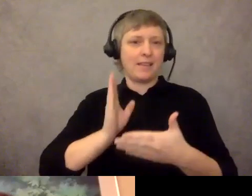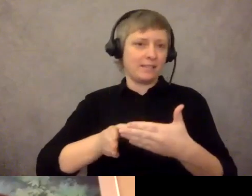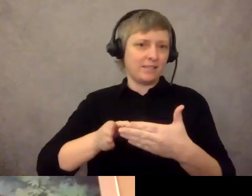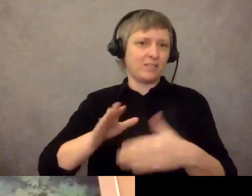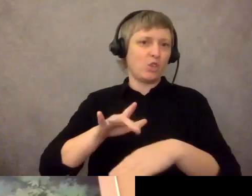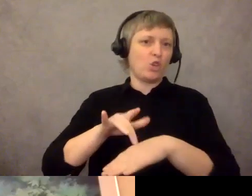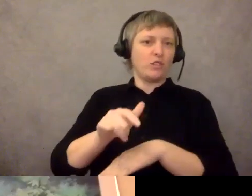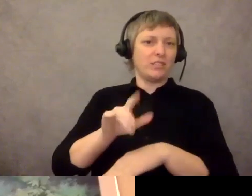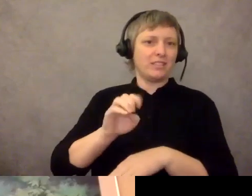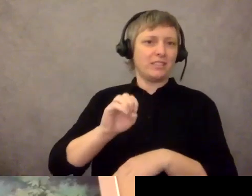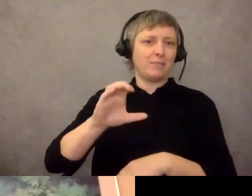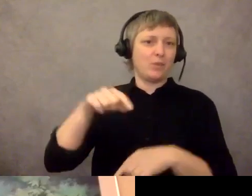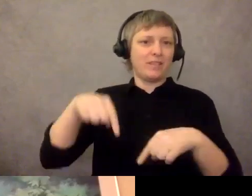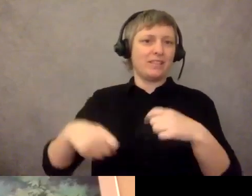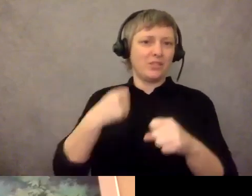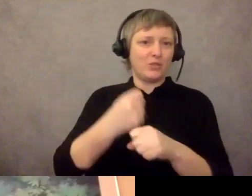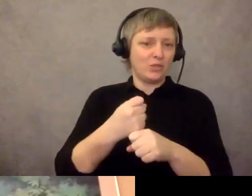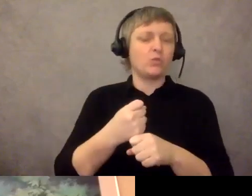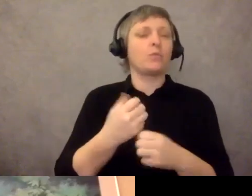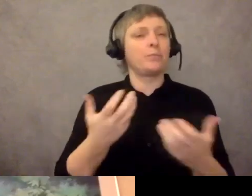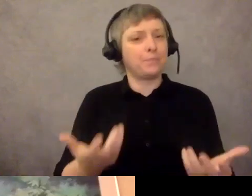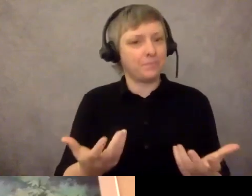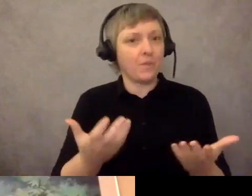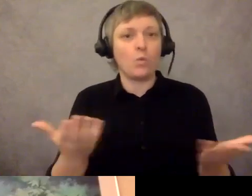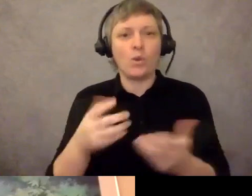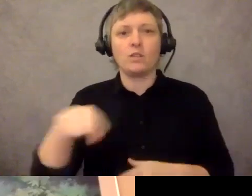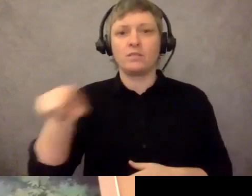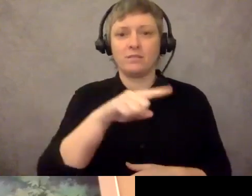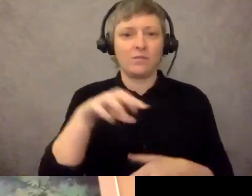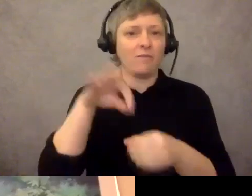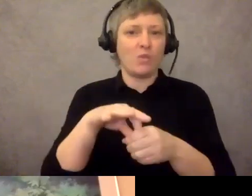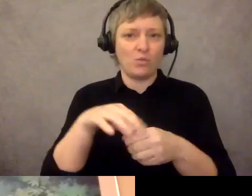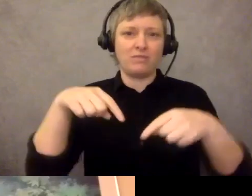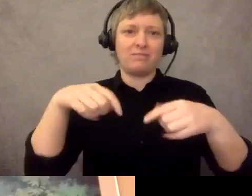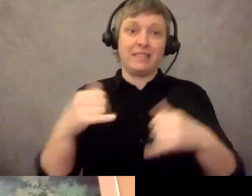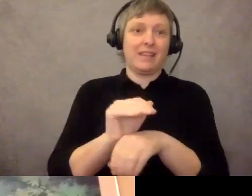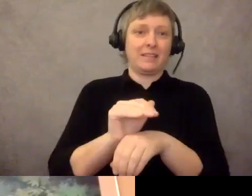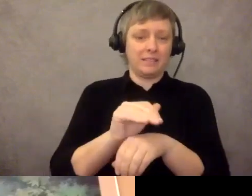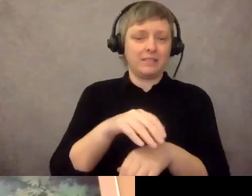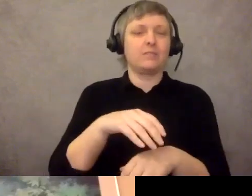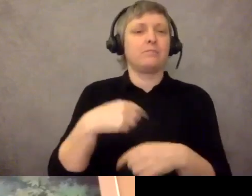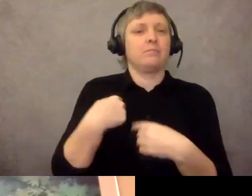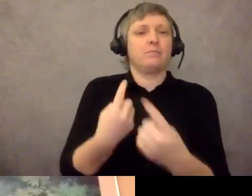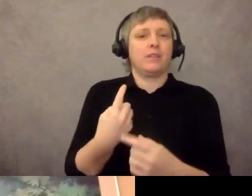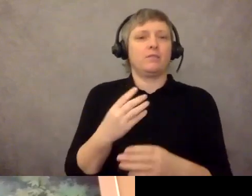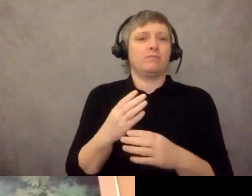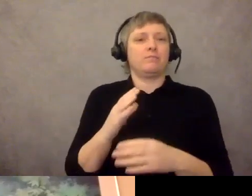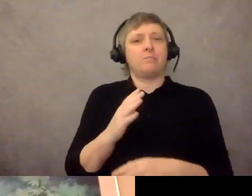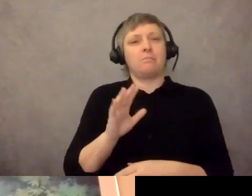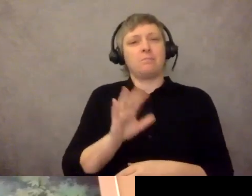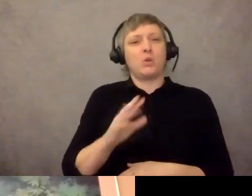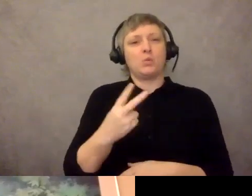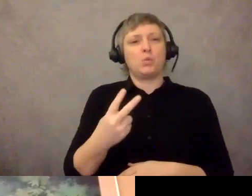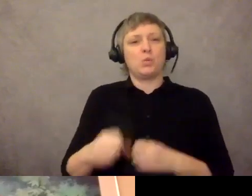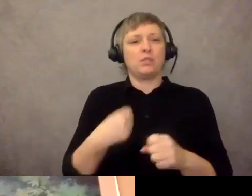esta noche es ciertamente dos años por parte de la comisión. Y